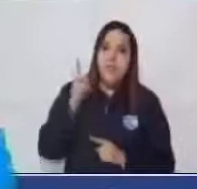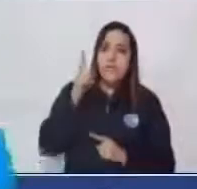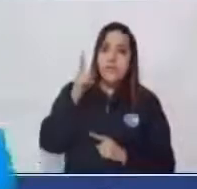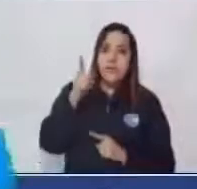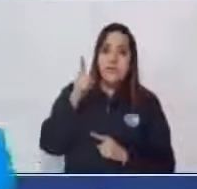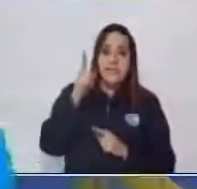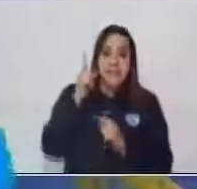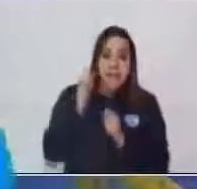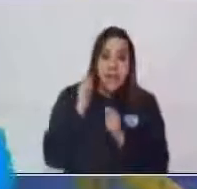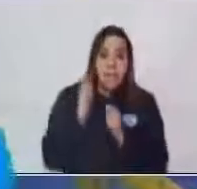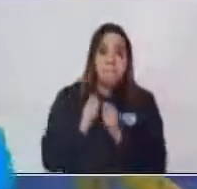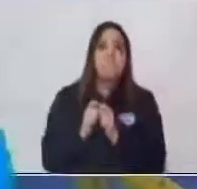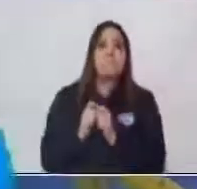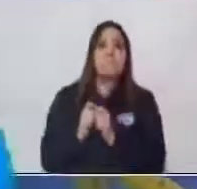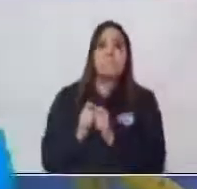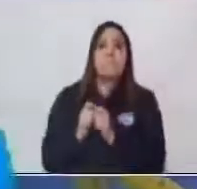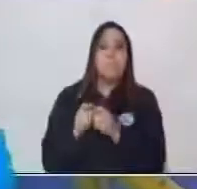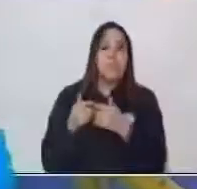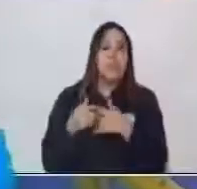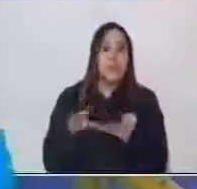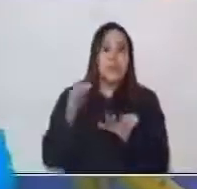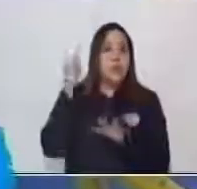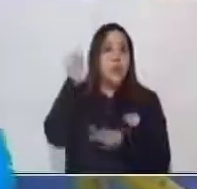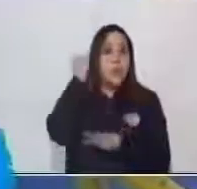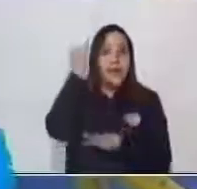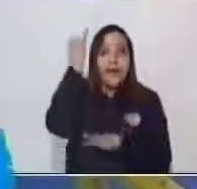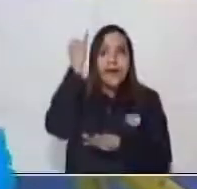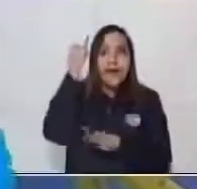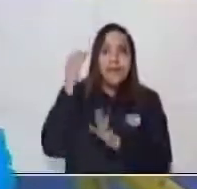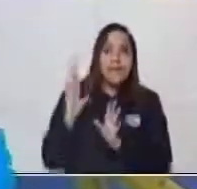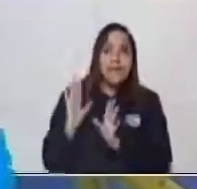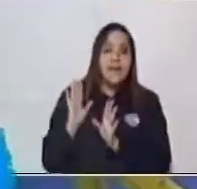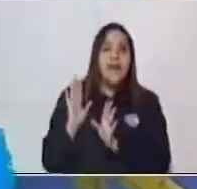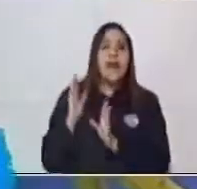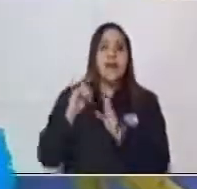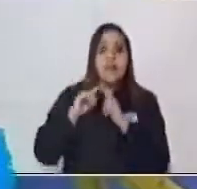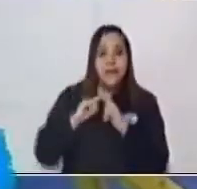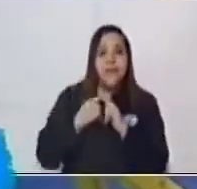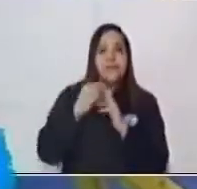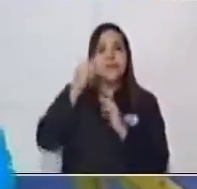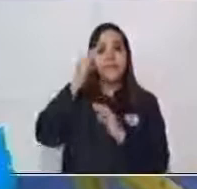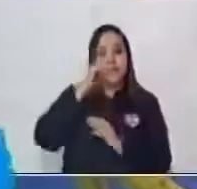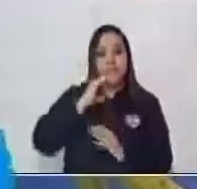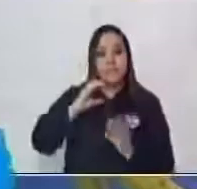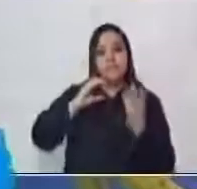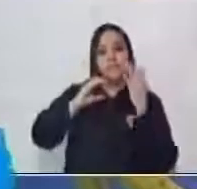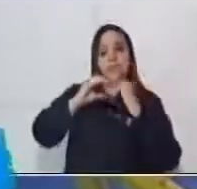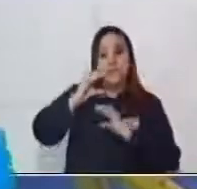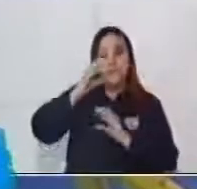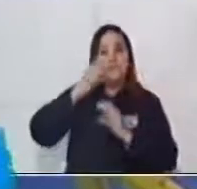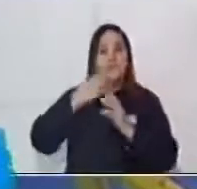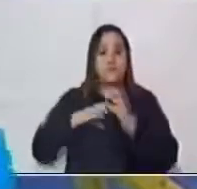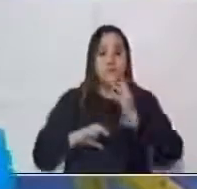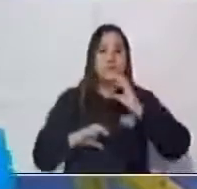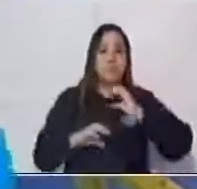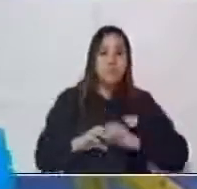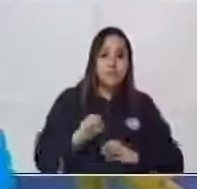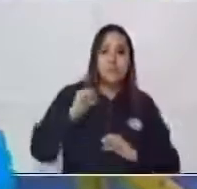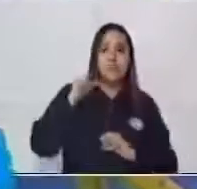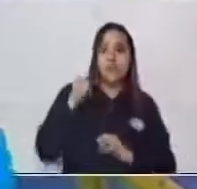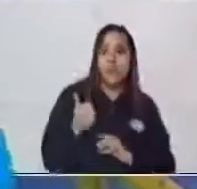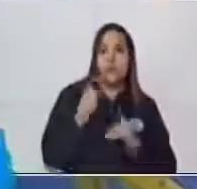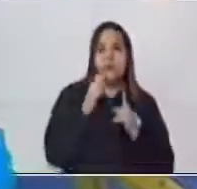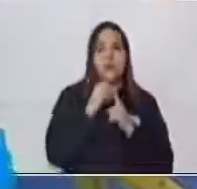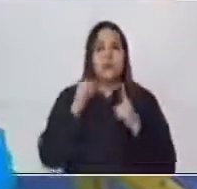final de una idea ya desarrollada con un punto y comienza en el siguiente párrafo la siguiente idea con la